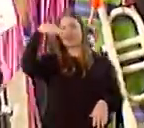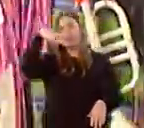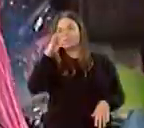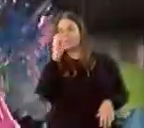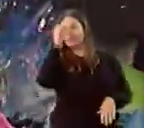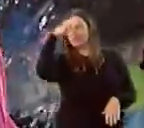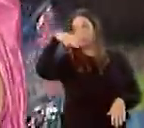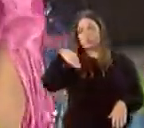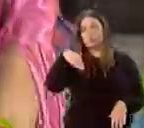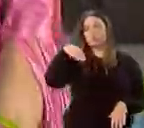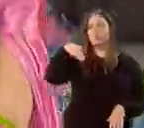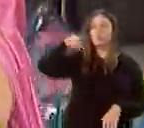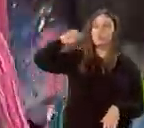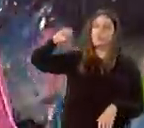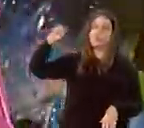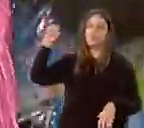más